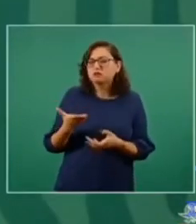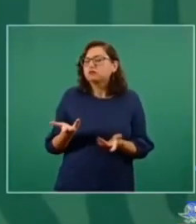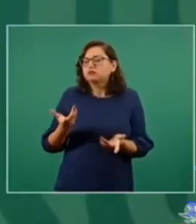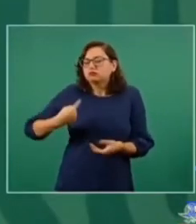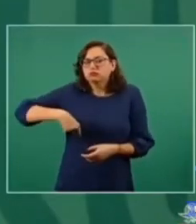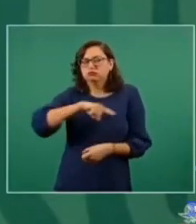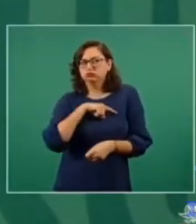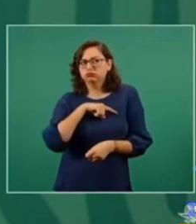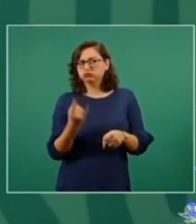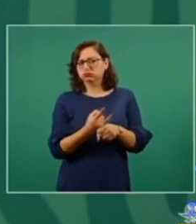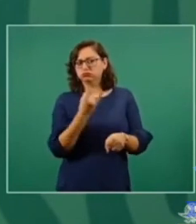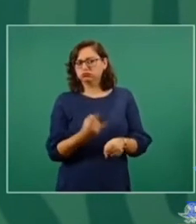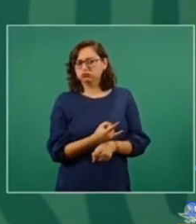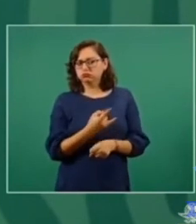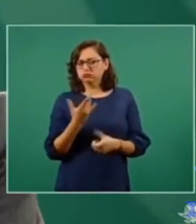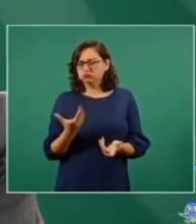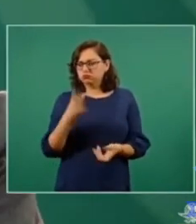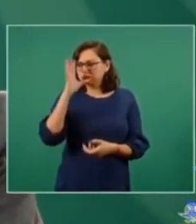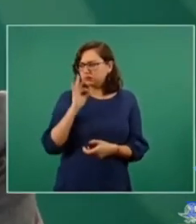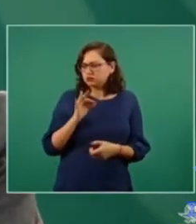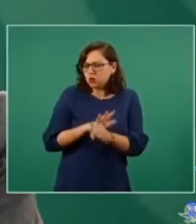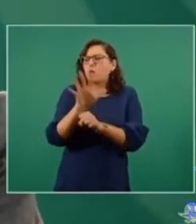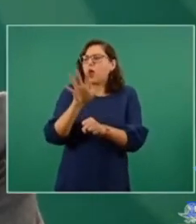estamos cometiendo una infracción,